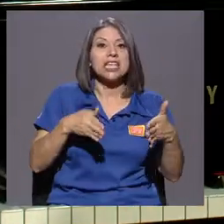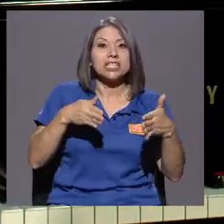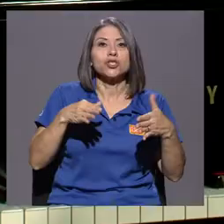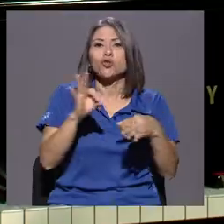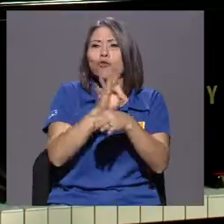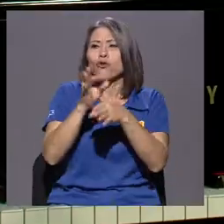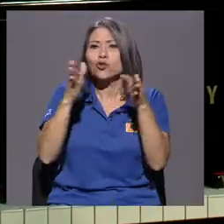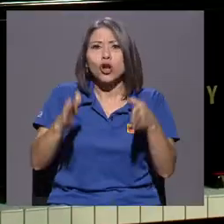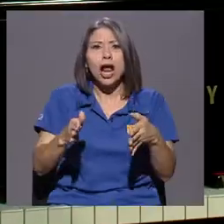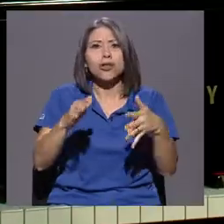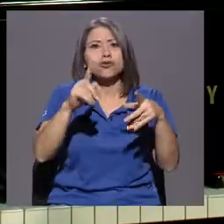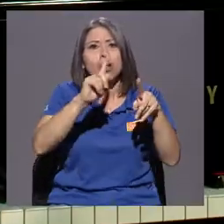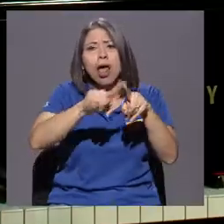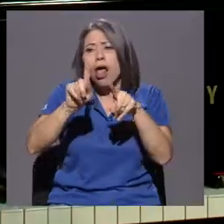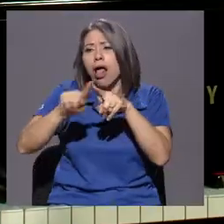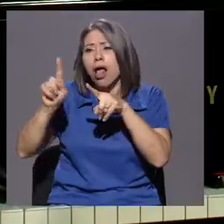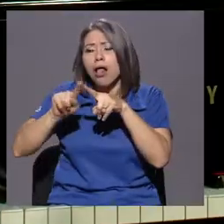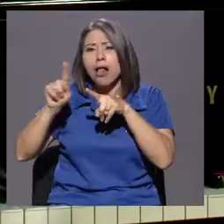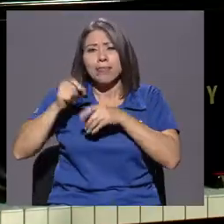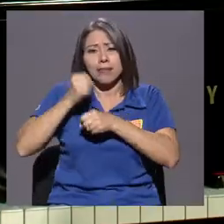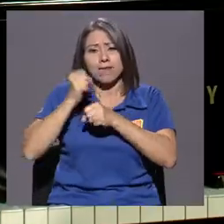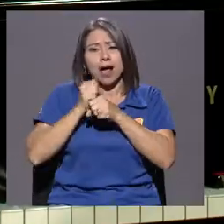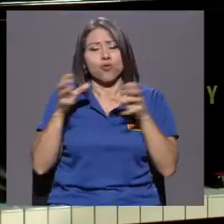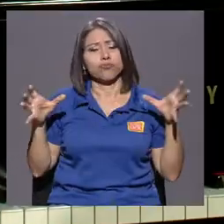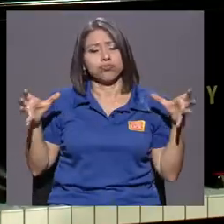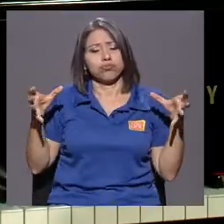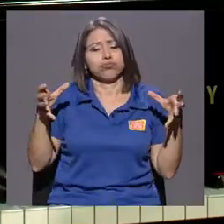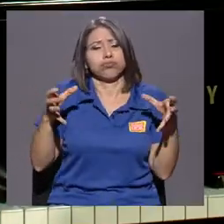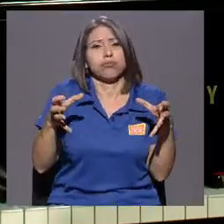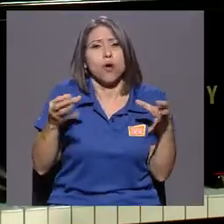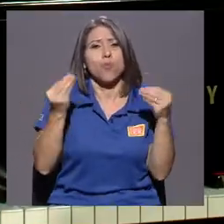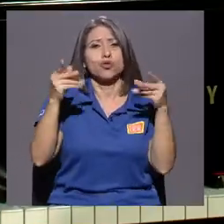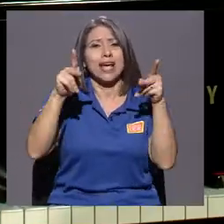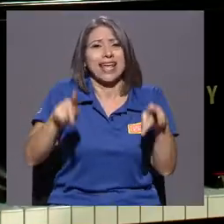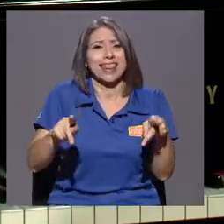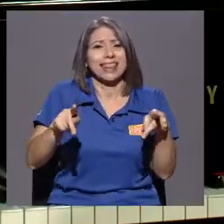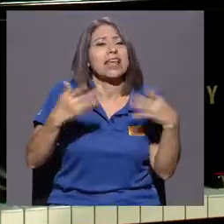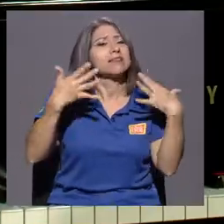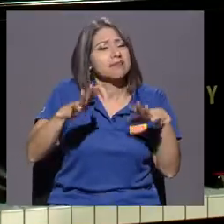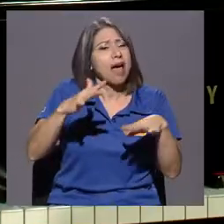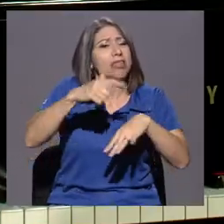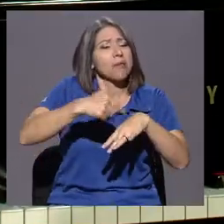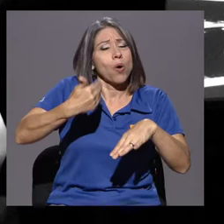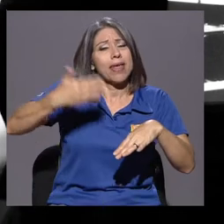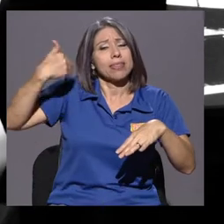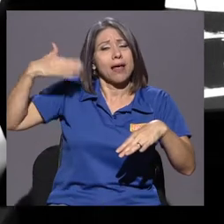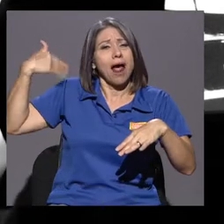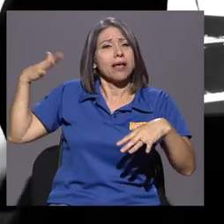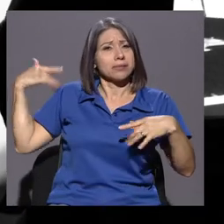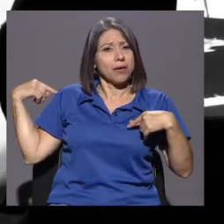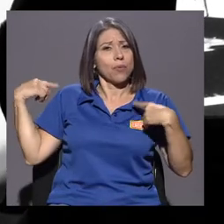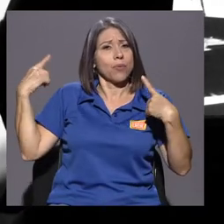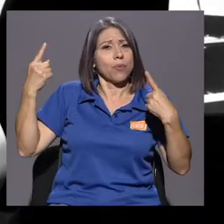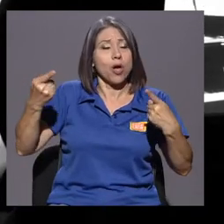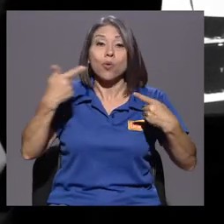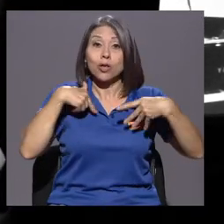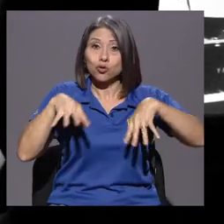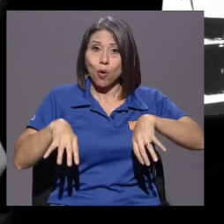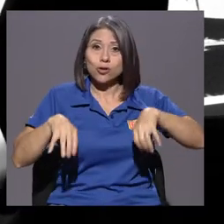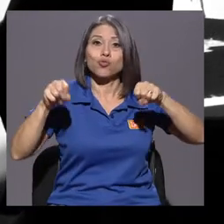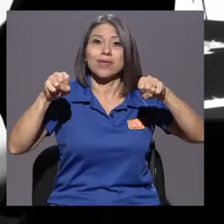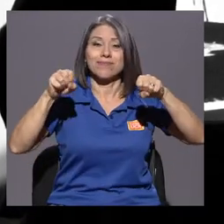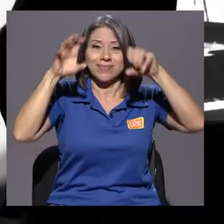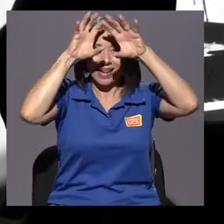eso fue un trabajo colectivo de mucha gente y que venía de mucho atrás de muchachos cuando yo entré cuando asumí la embajada en el